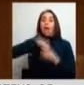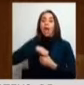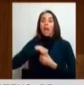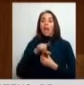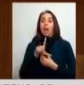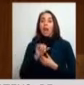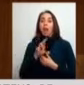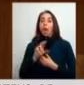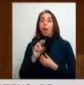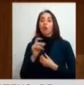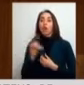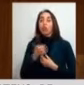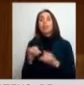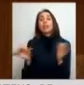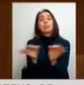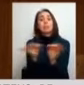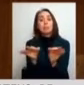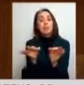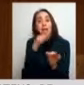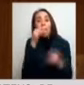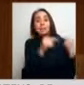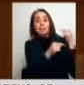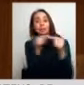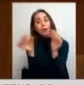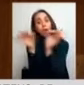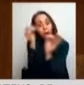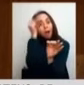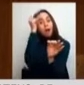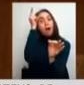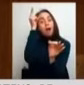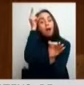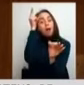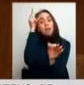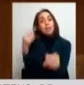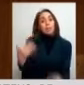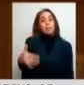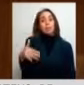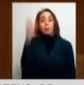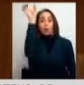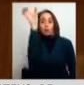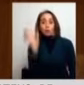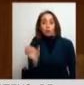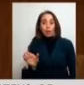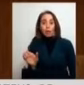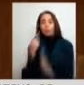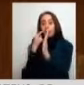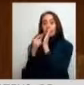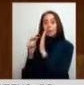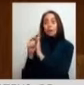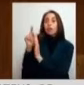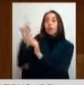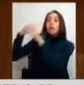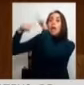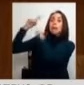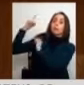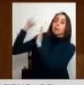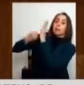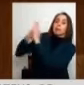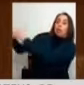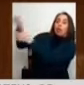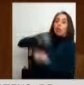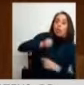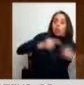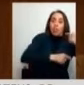modo anecdótico y para graficar cuán relevante es reconocer las postas en su primer periodo como diputado el actual